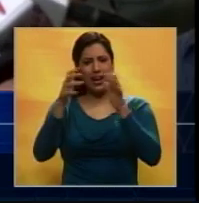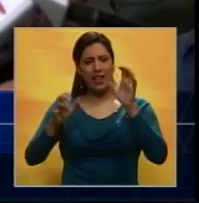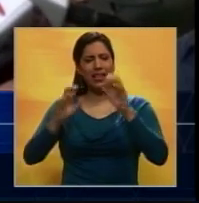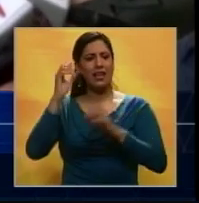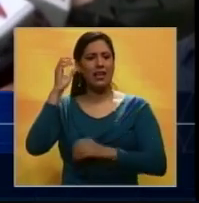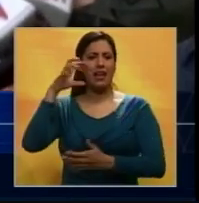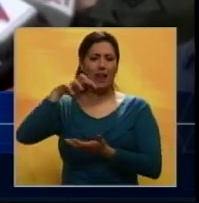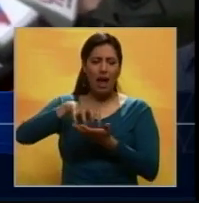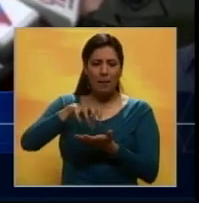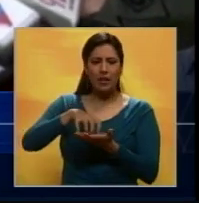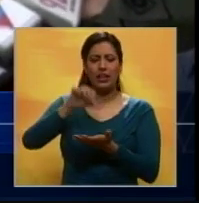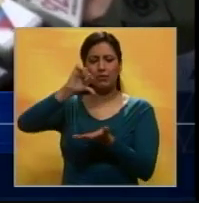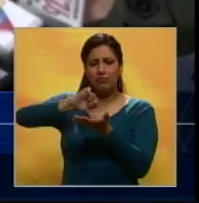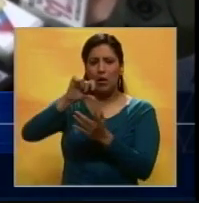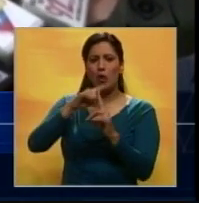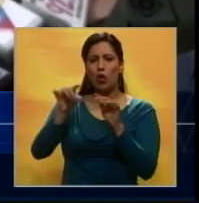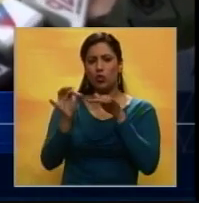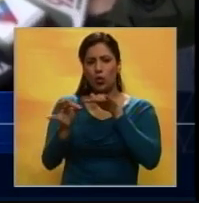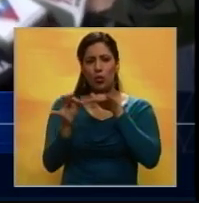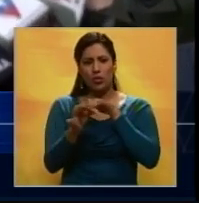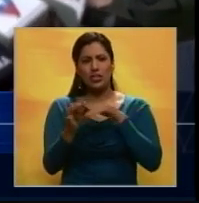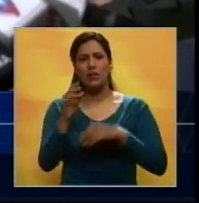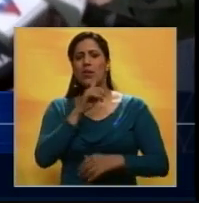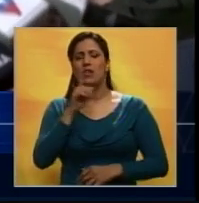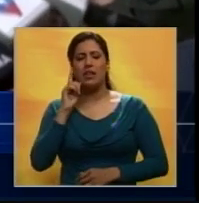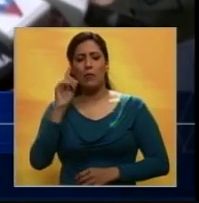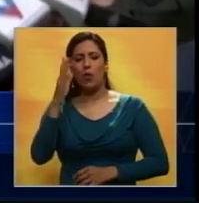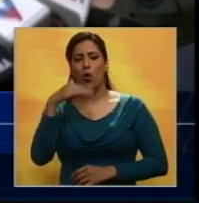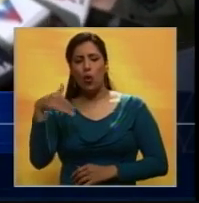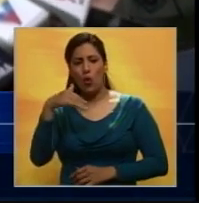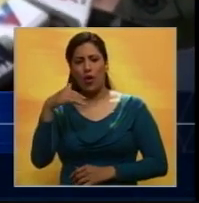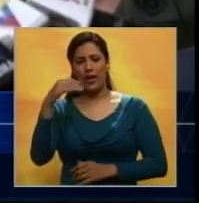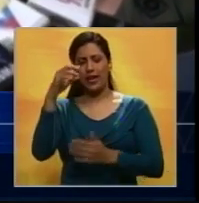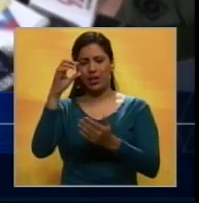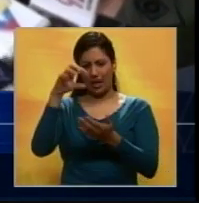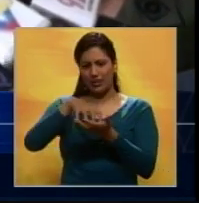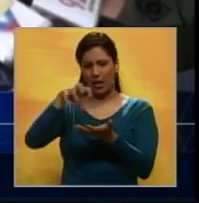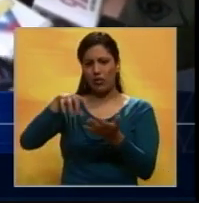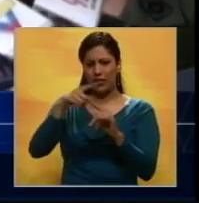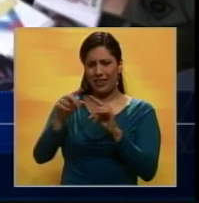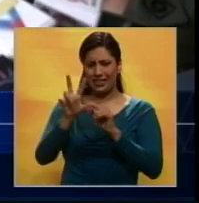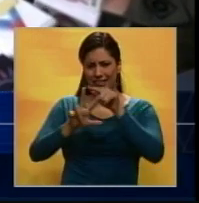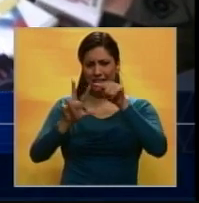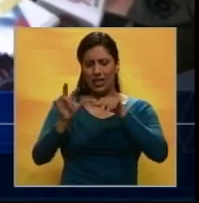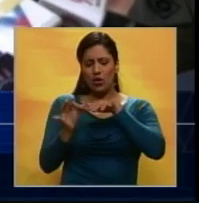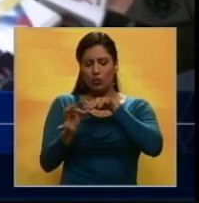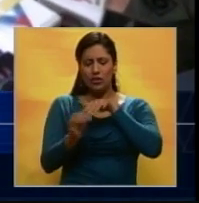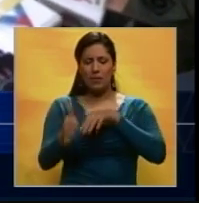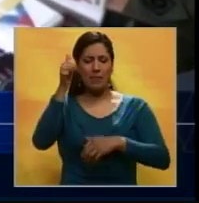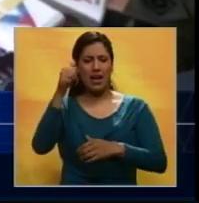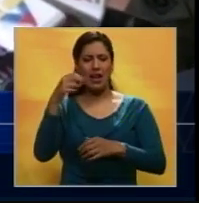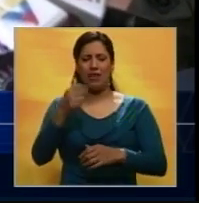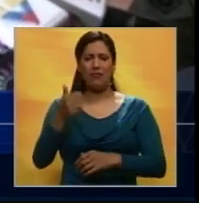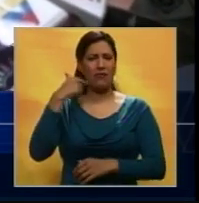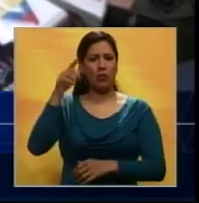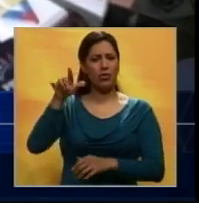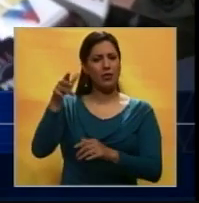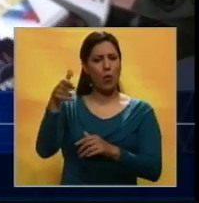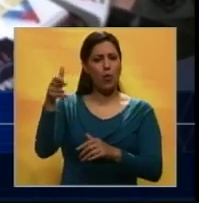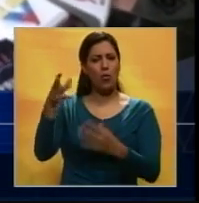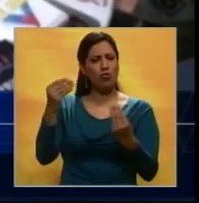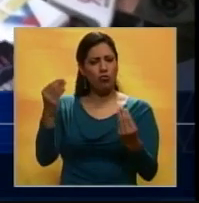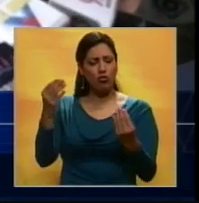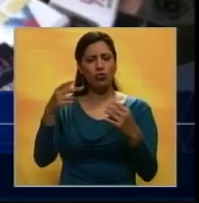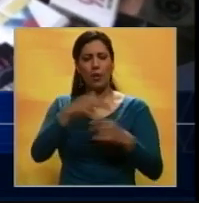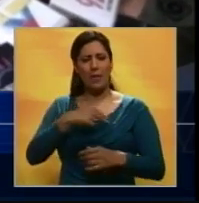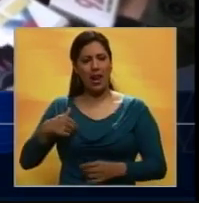capital Cariaco, y el municipio Bermúdez, capital Carúpano, que son los 3 municipios con mayor incidencia delictiva en los que